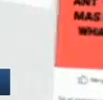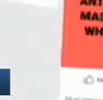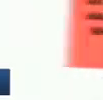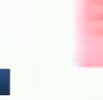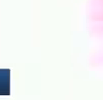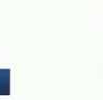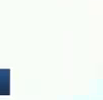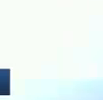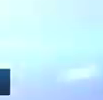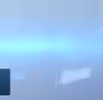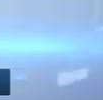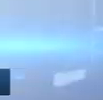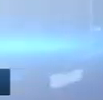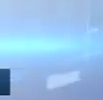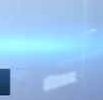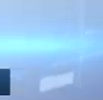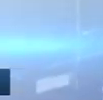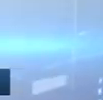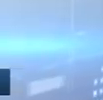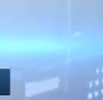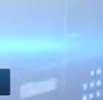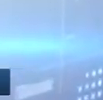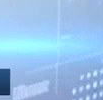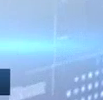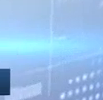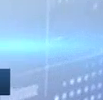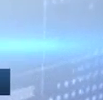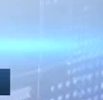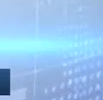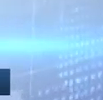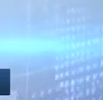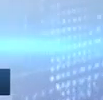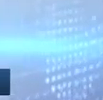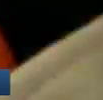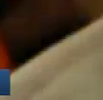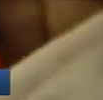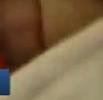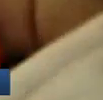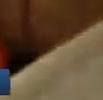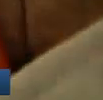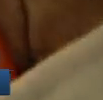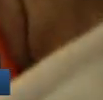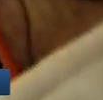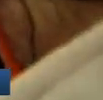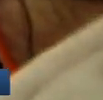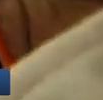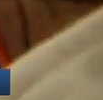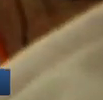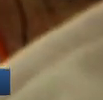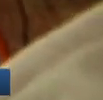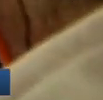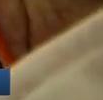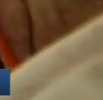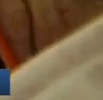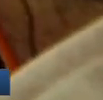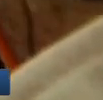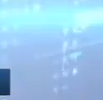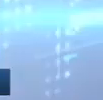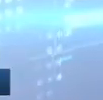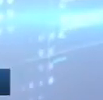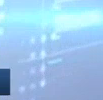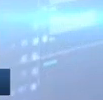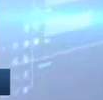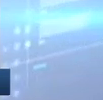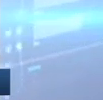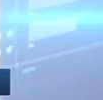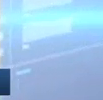Tramitadores usan redes sociales para ofrecer sus servicios. Muchos de estos casos terminan en estafa. Las autoridades investigan